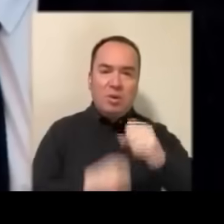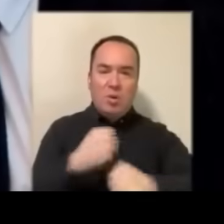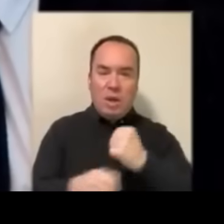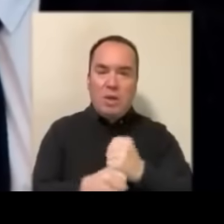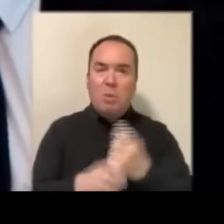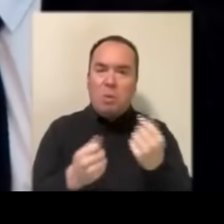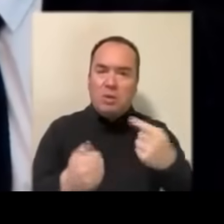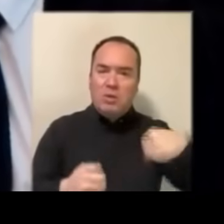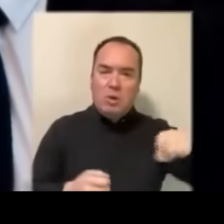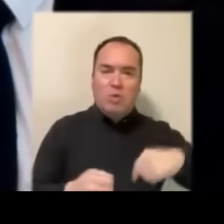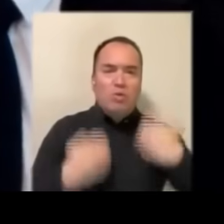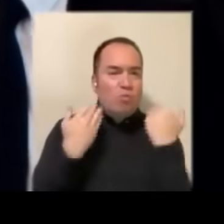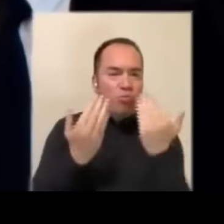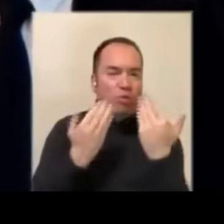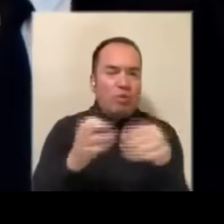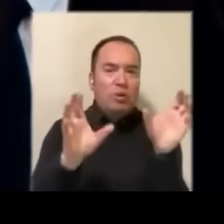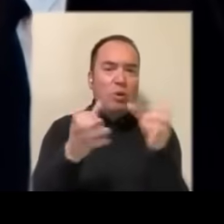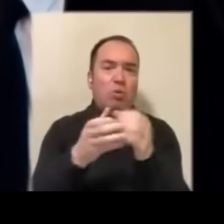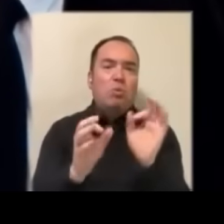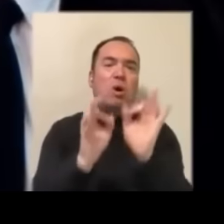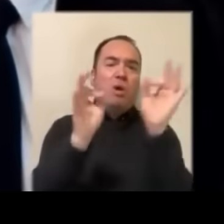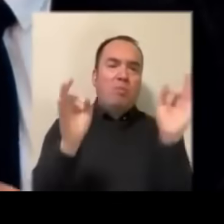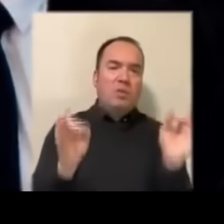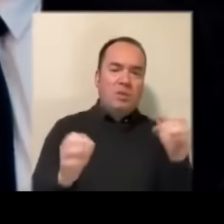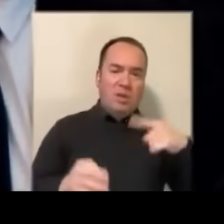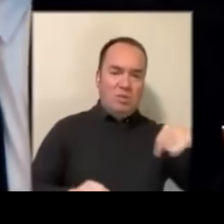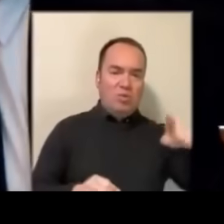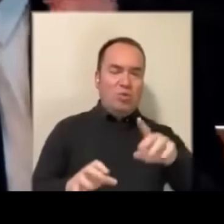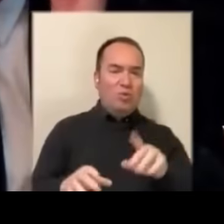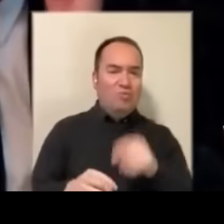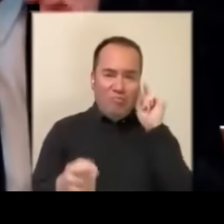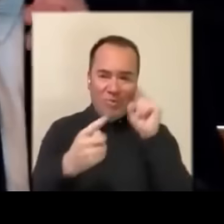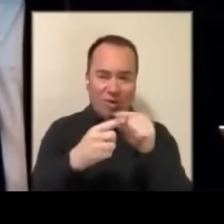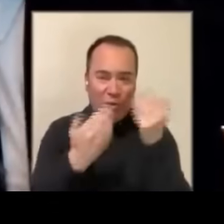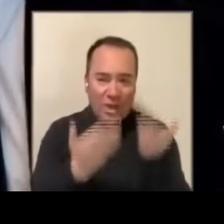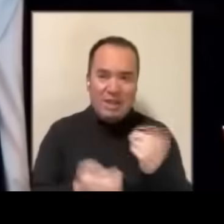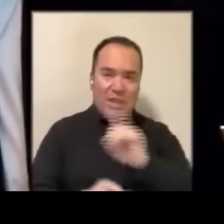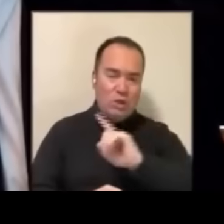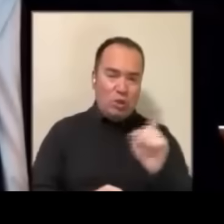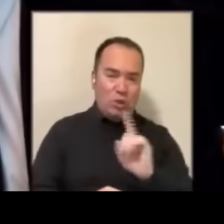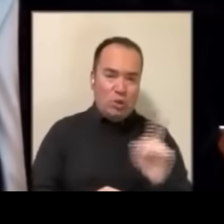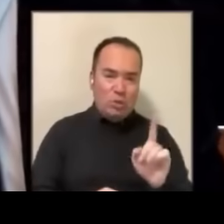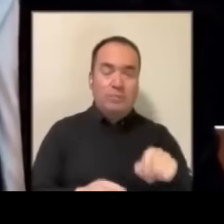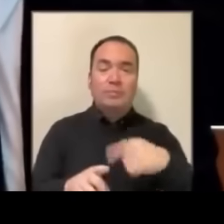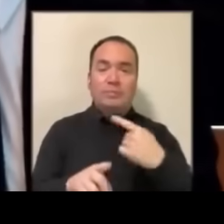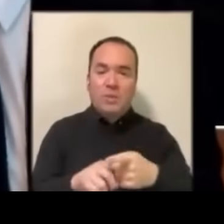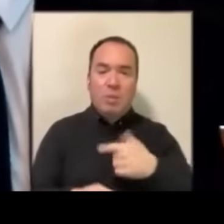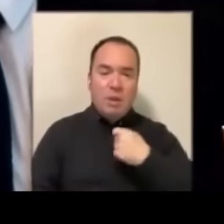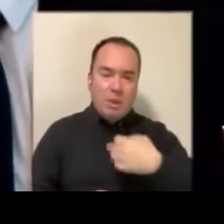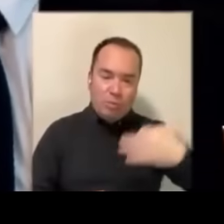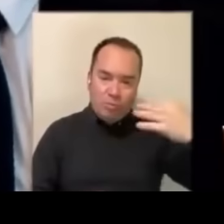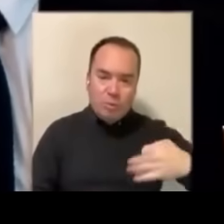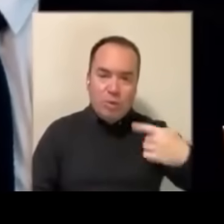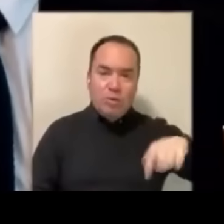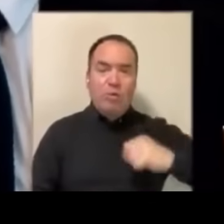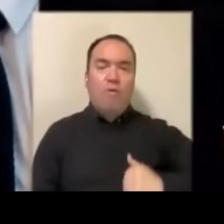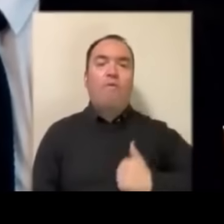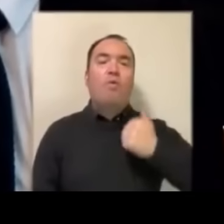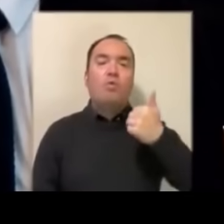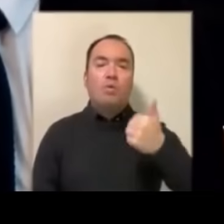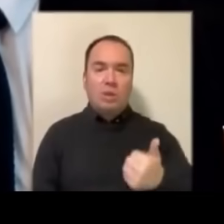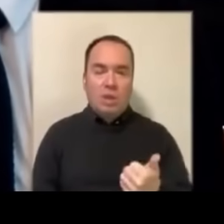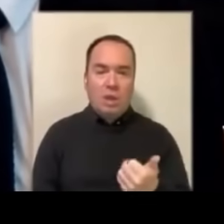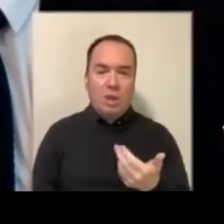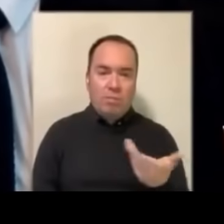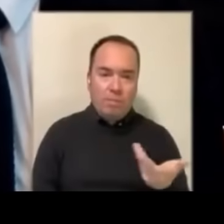a un grupo muy particular para deshacer y confirmar nuestra voluntad de favorecer